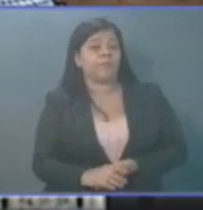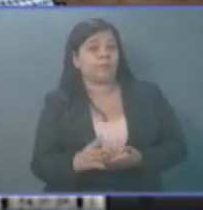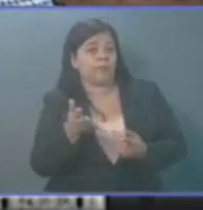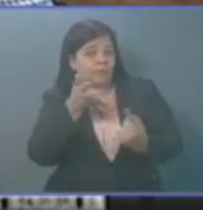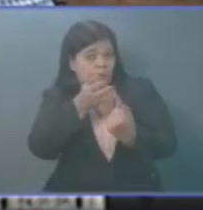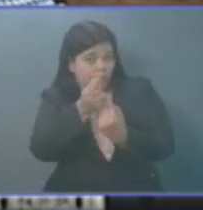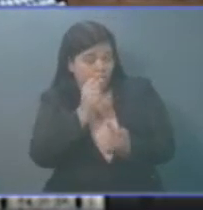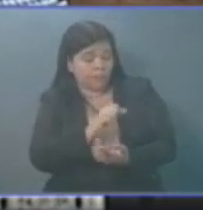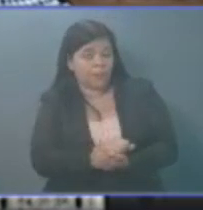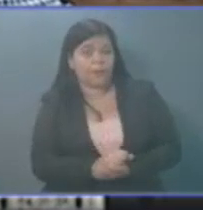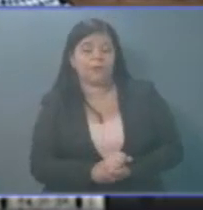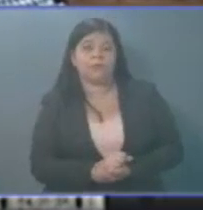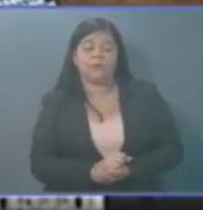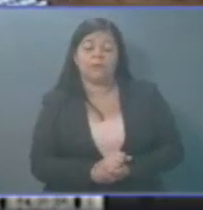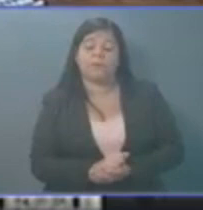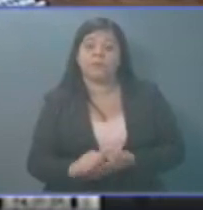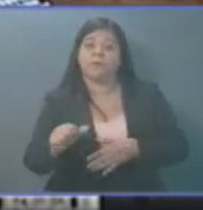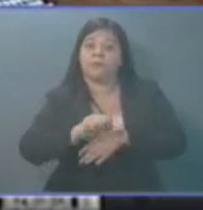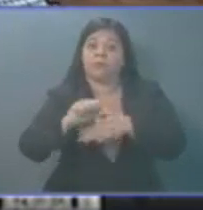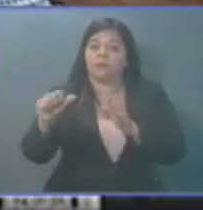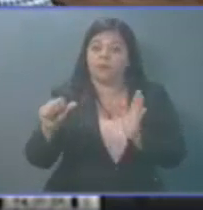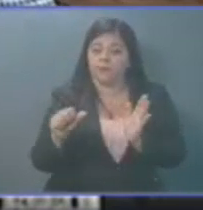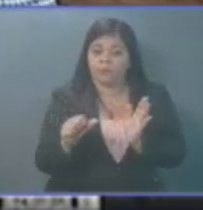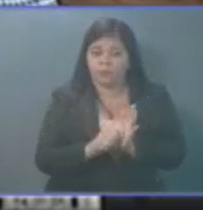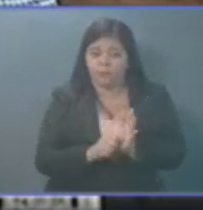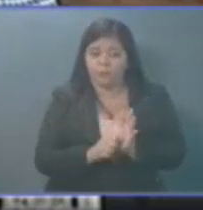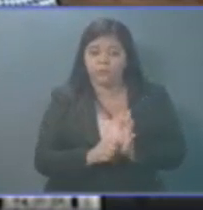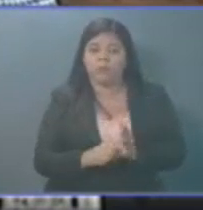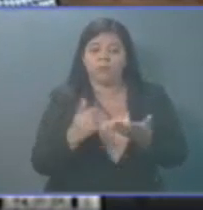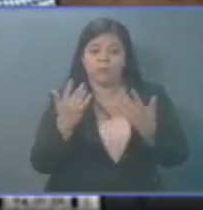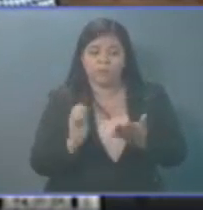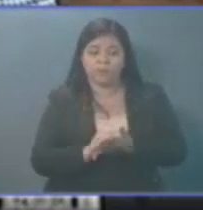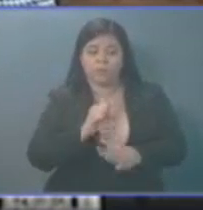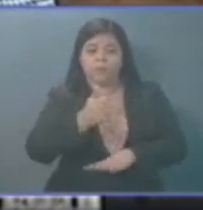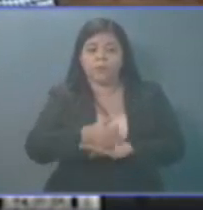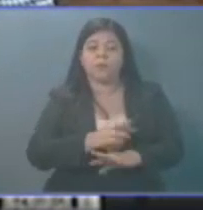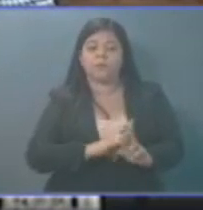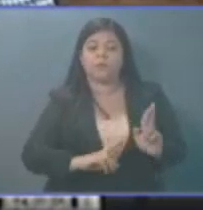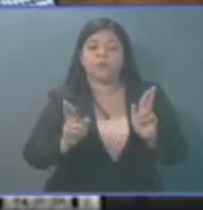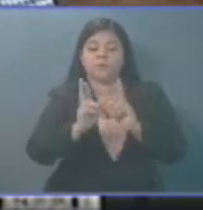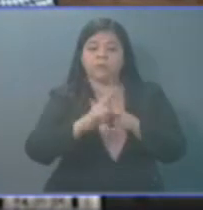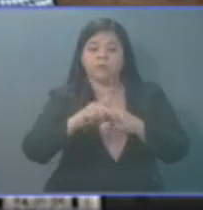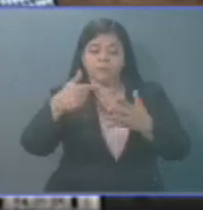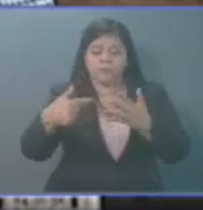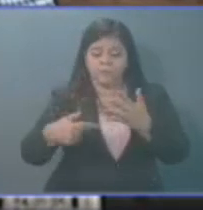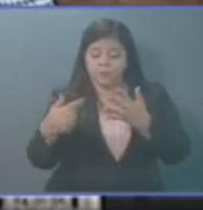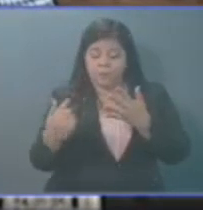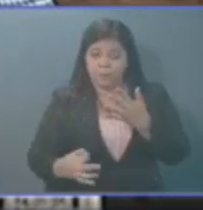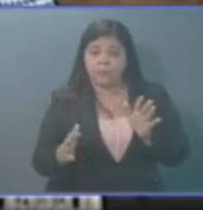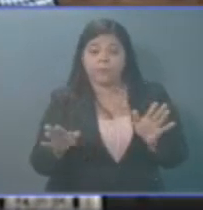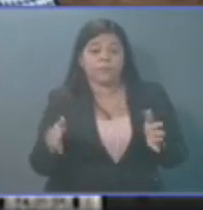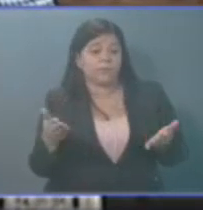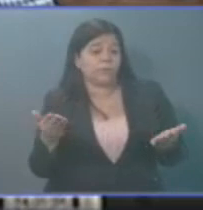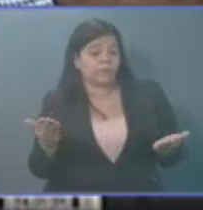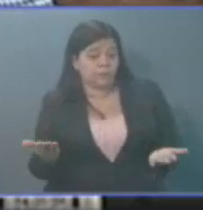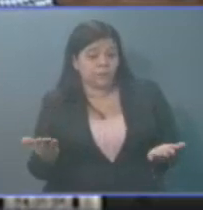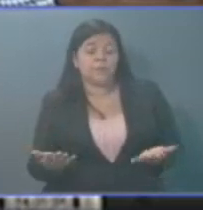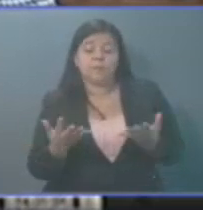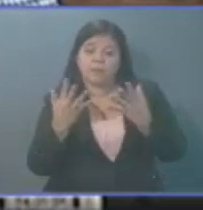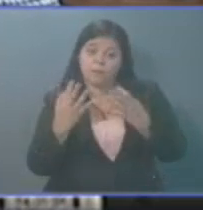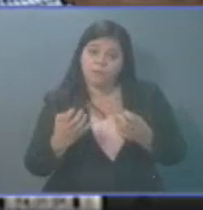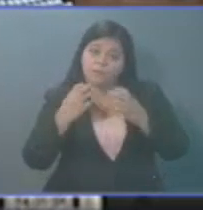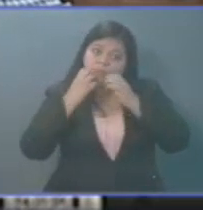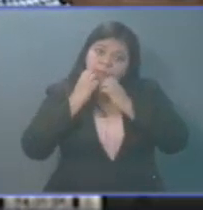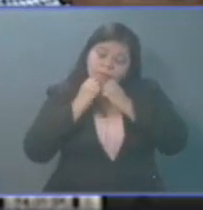Finalidad. Que la Asamblea Legislativa ha emitido reformas a la ley en referencia con el propósito de